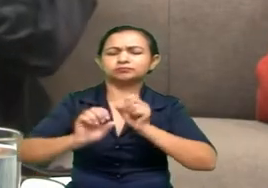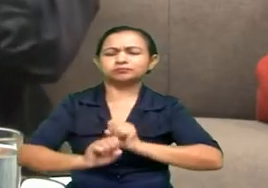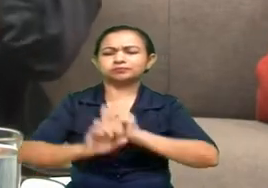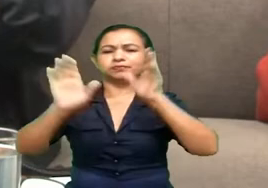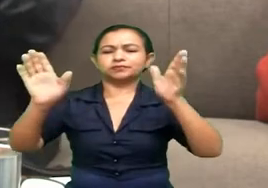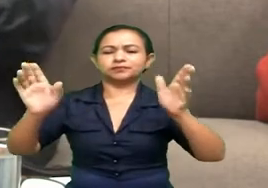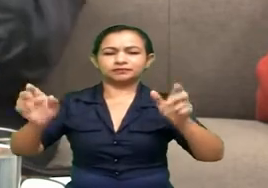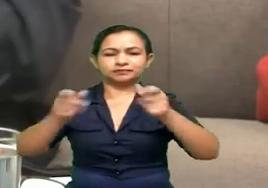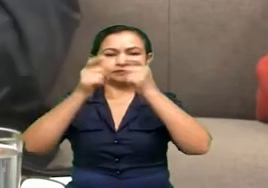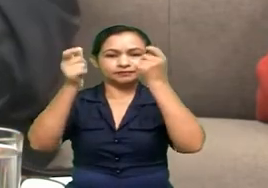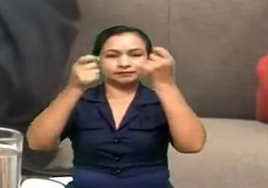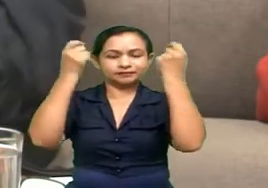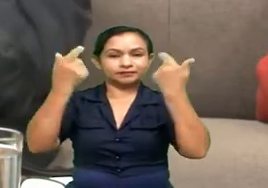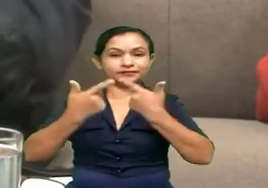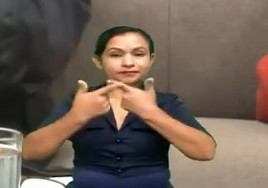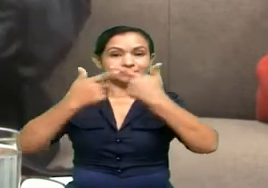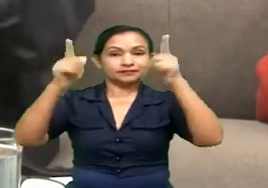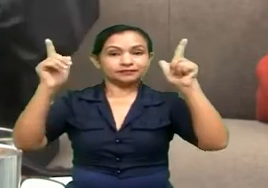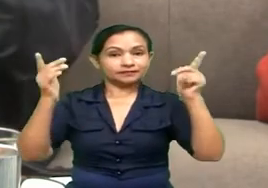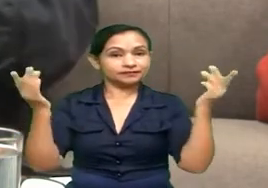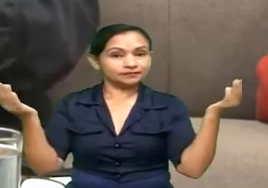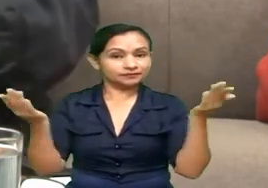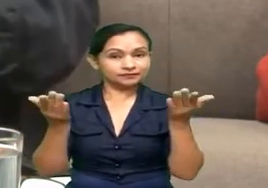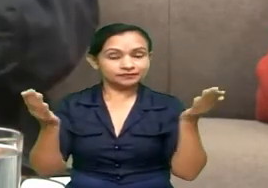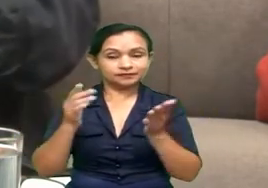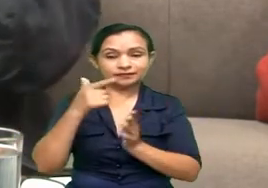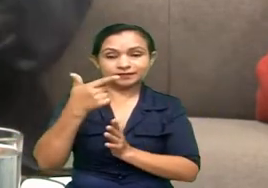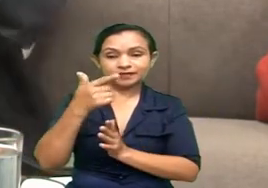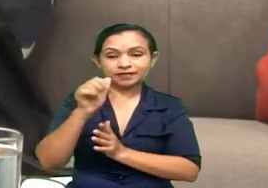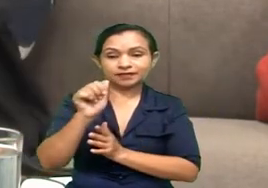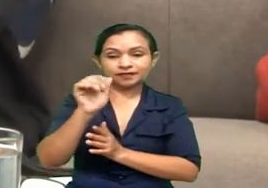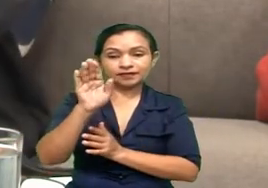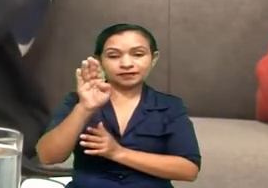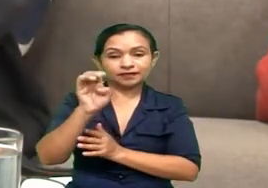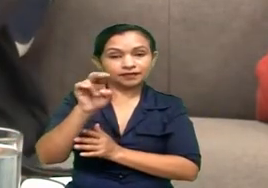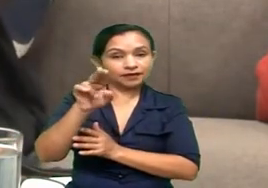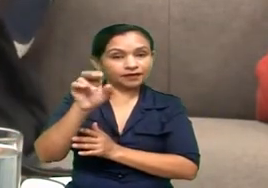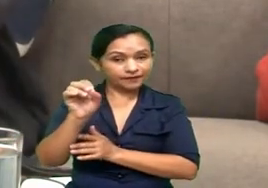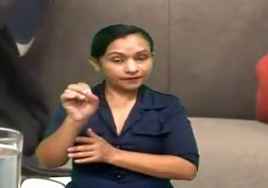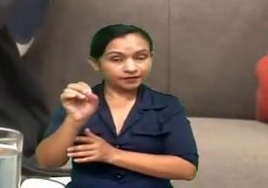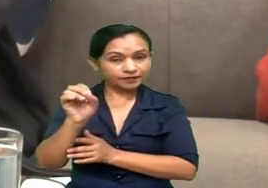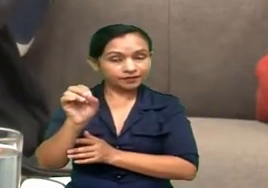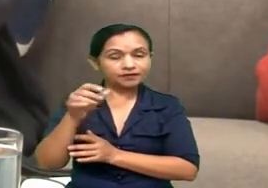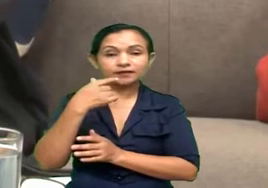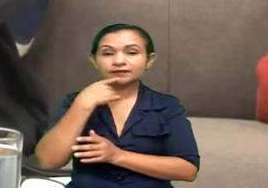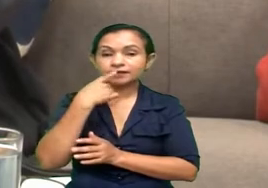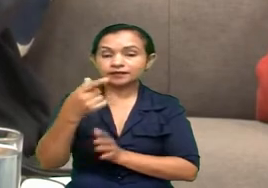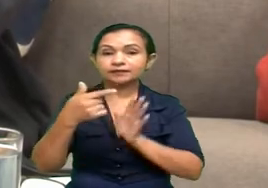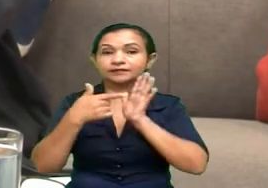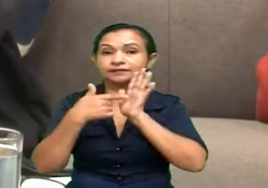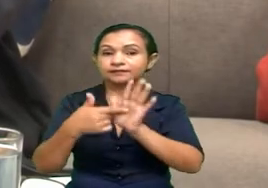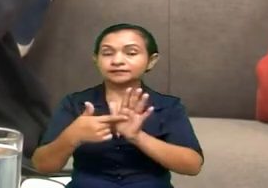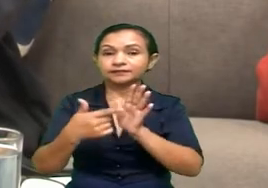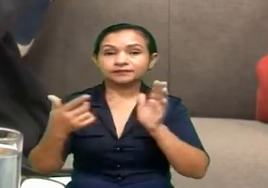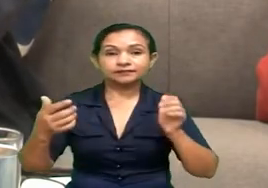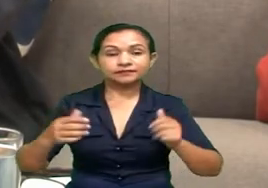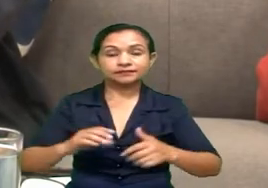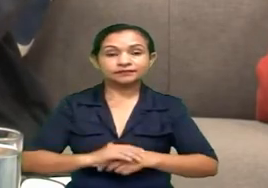la celebración de la independencia. Pero como Gabino Gainza, y hay que decirlo, por ejemplo,